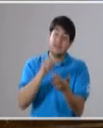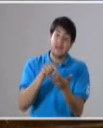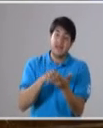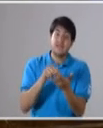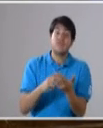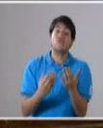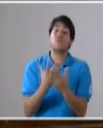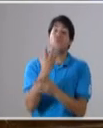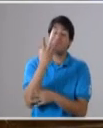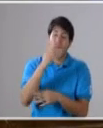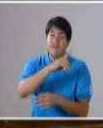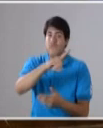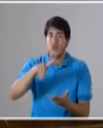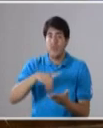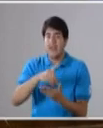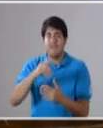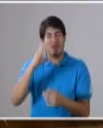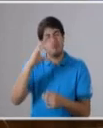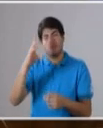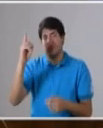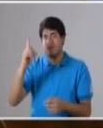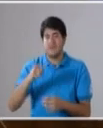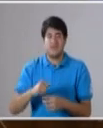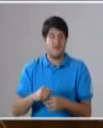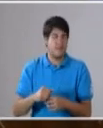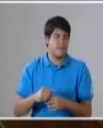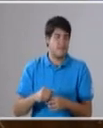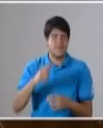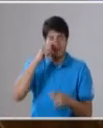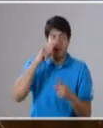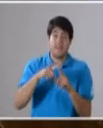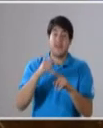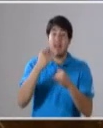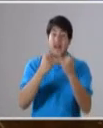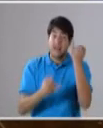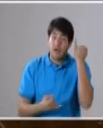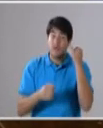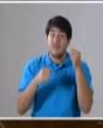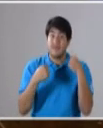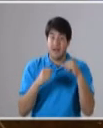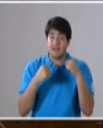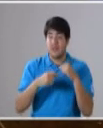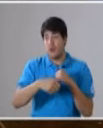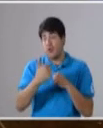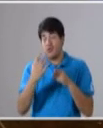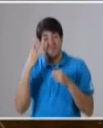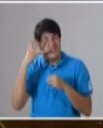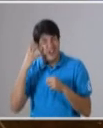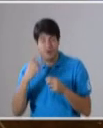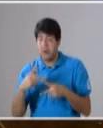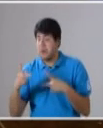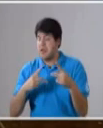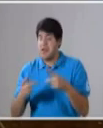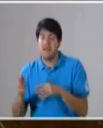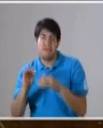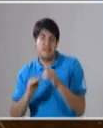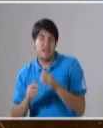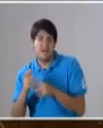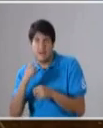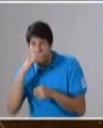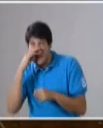grabación. Y además que la última que hicieron ya se la piratearon los mafiosos y entonces les quitaron sus